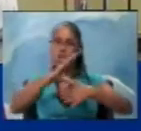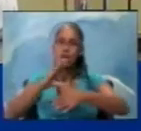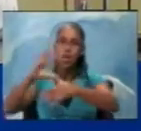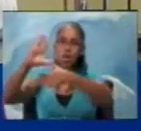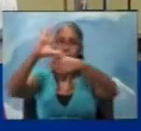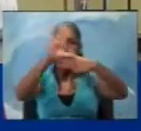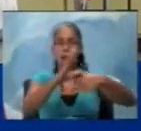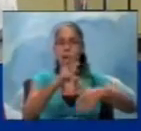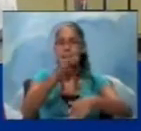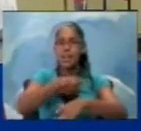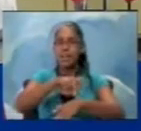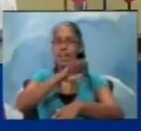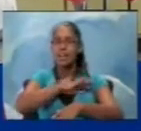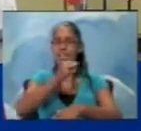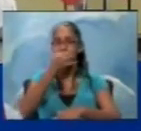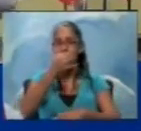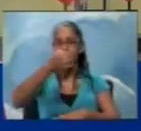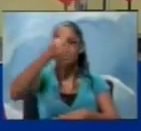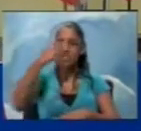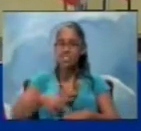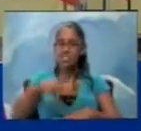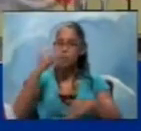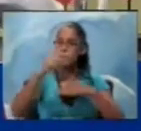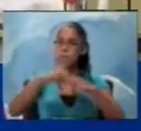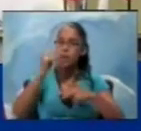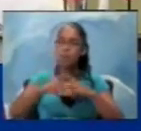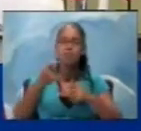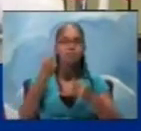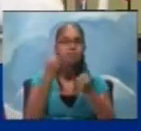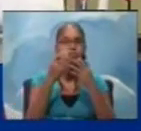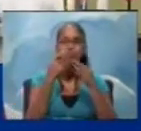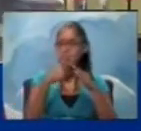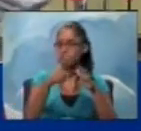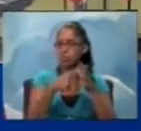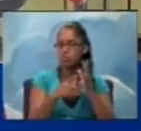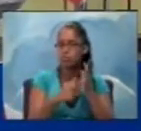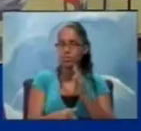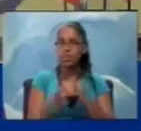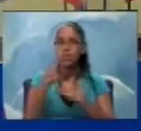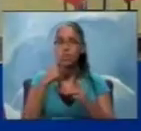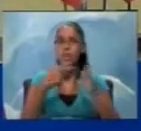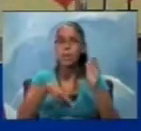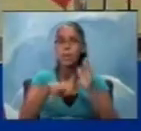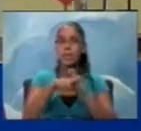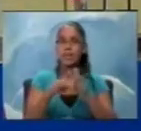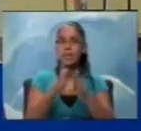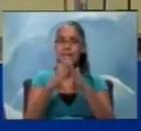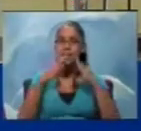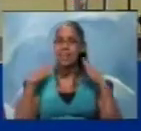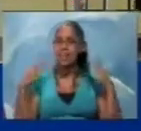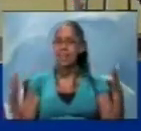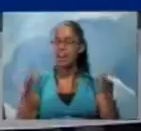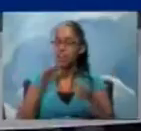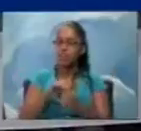en Argentina, en Perú. Pare de contar, diga conmigo,